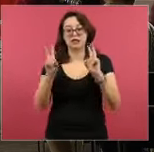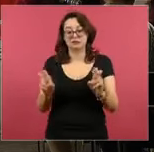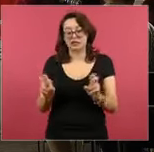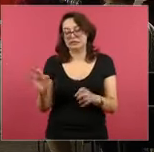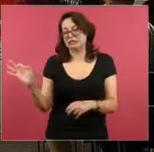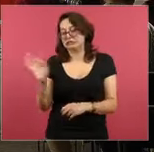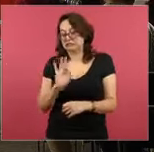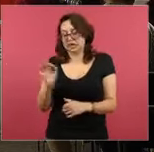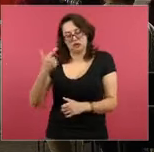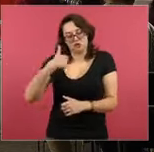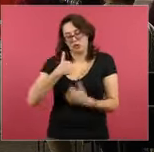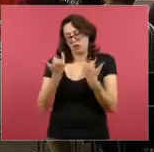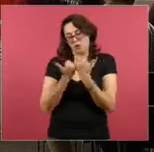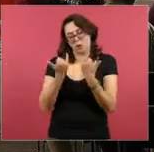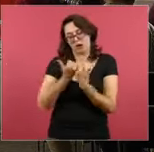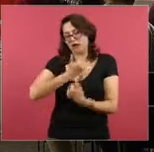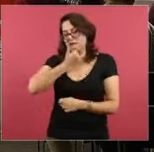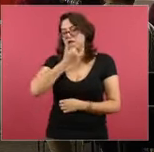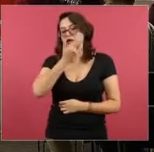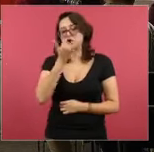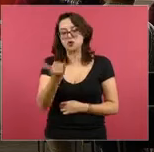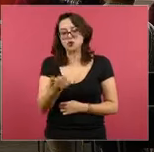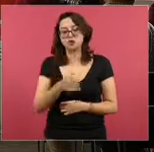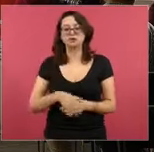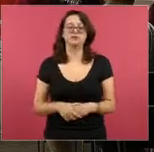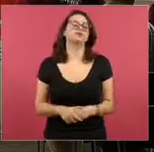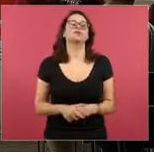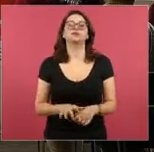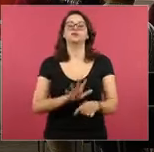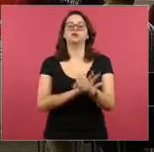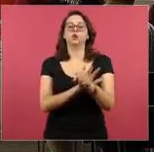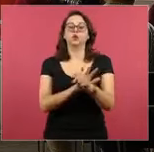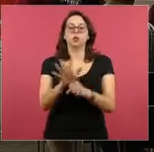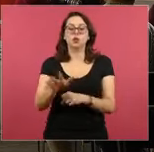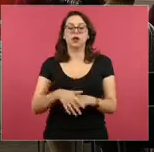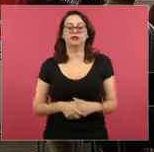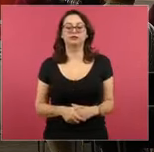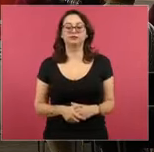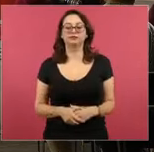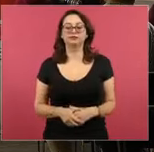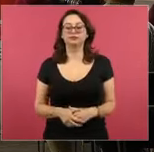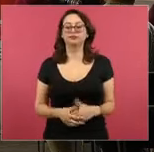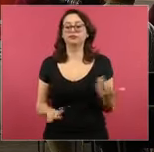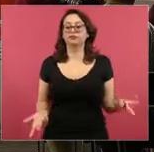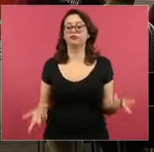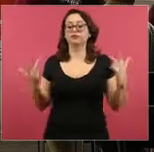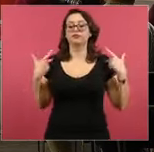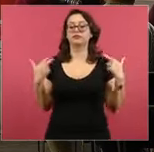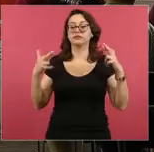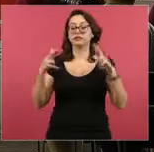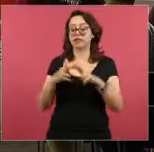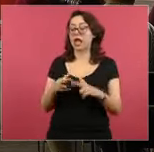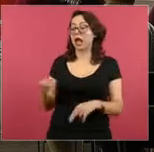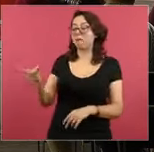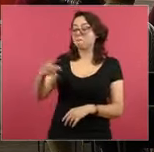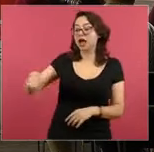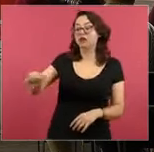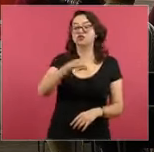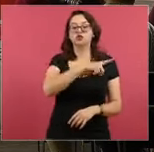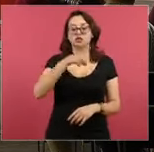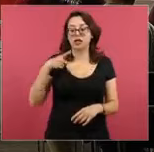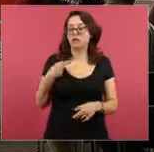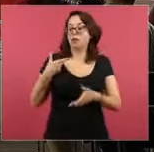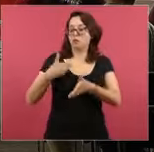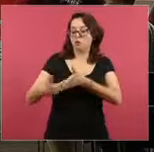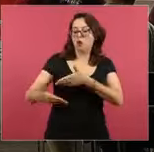que es la actualización continua de docentes. El problema es que el